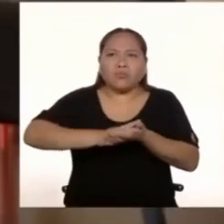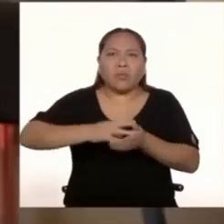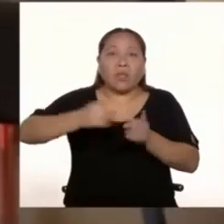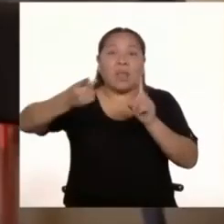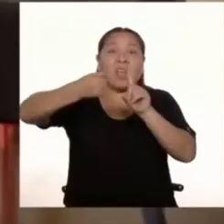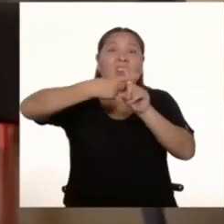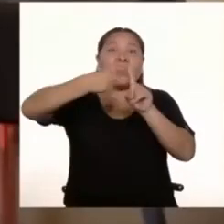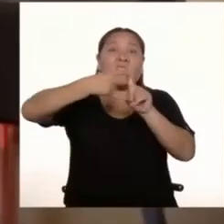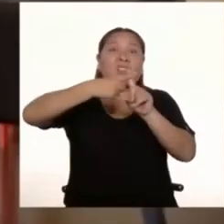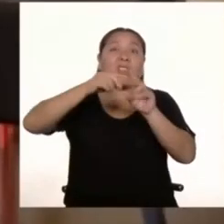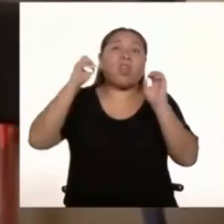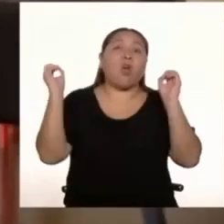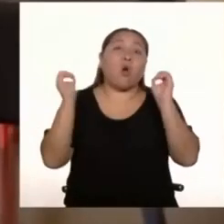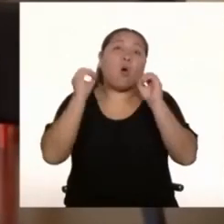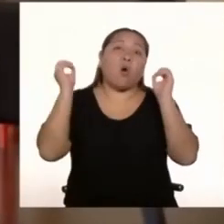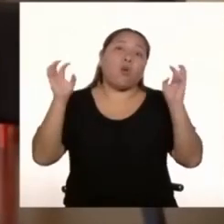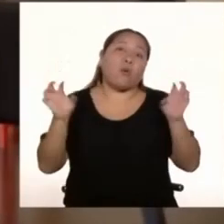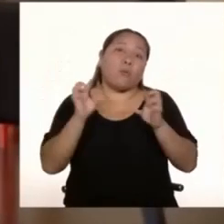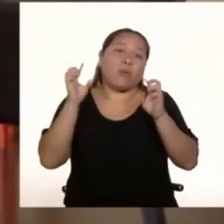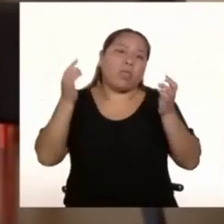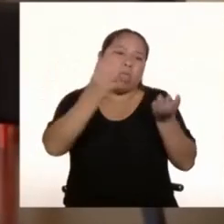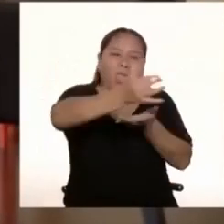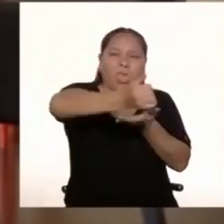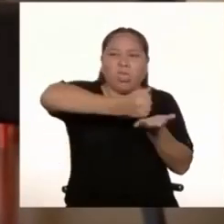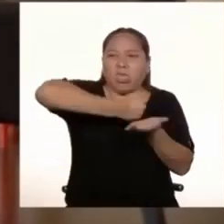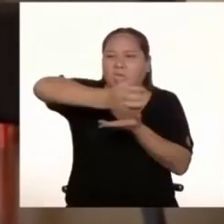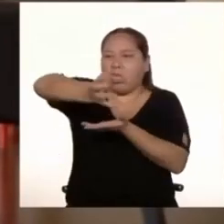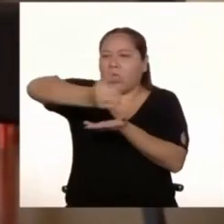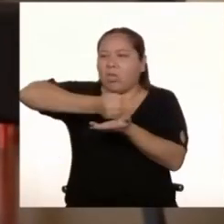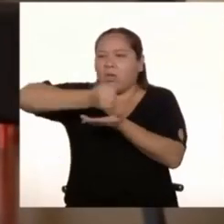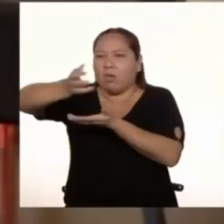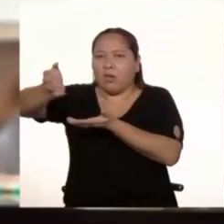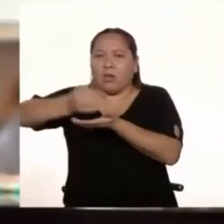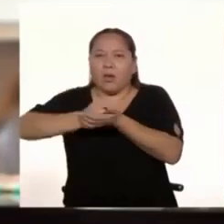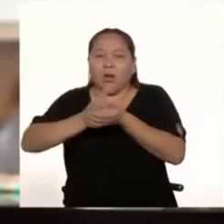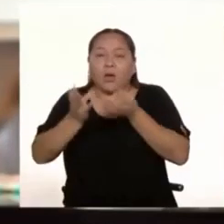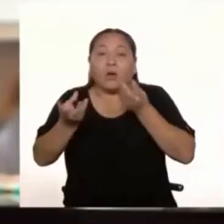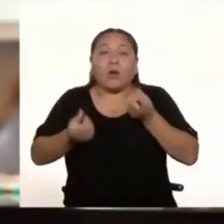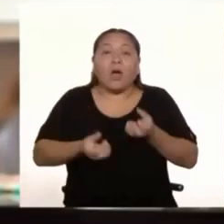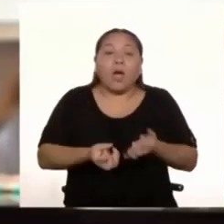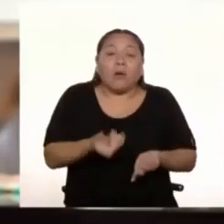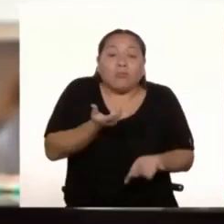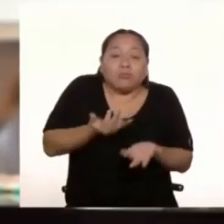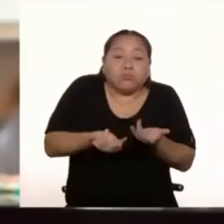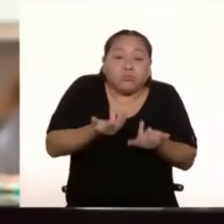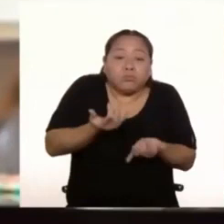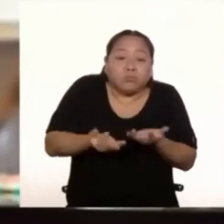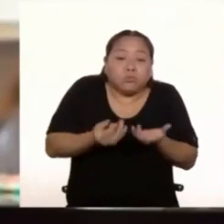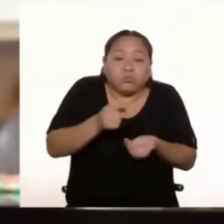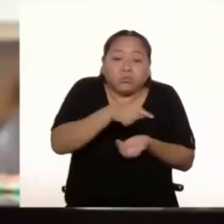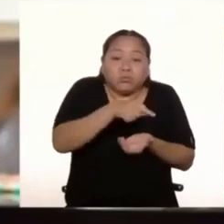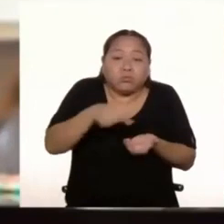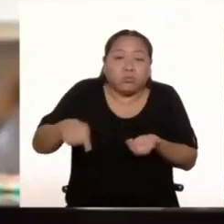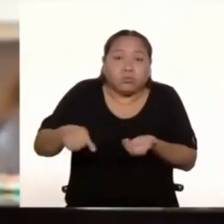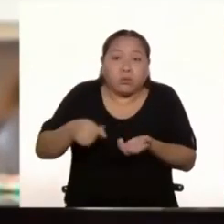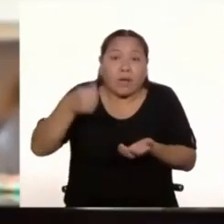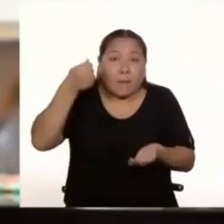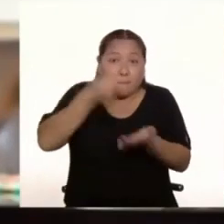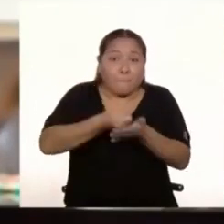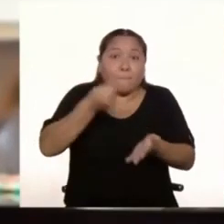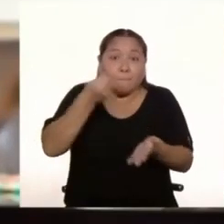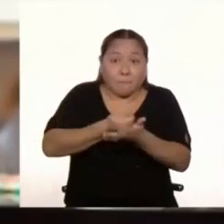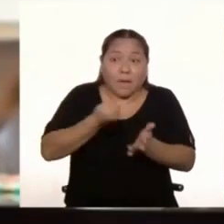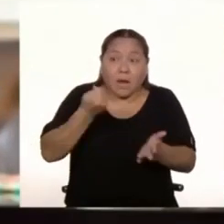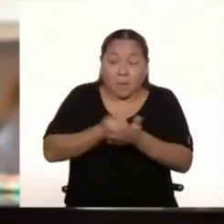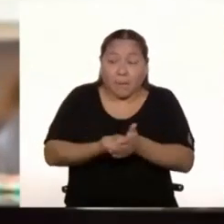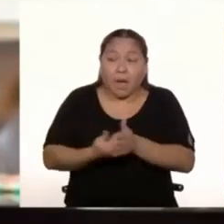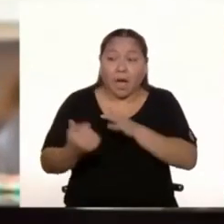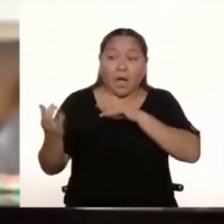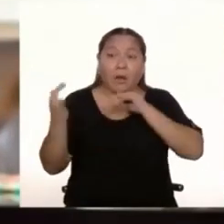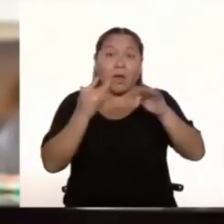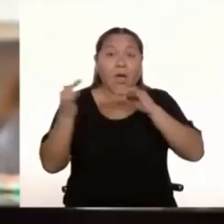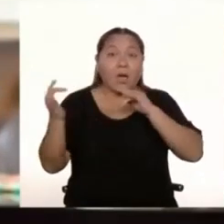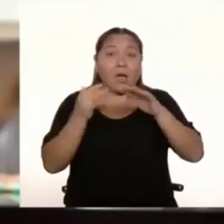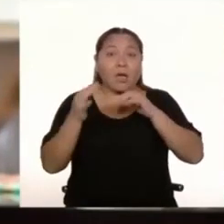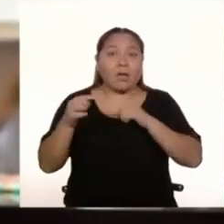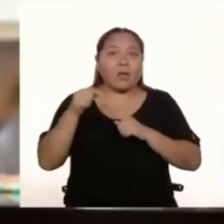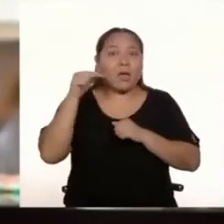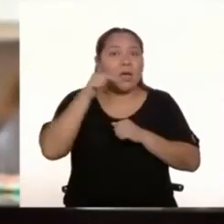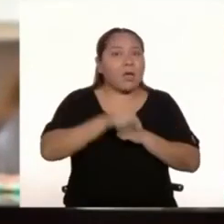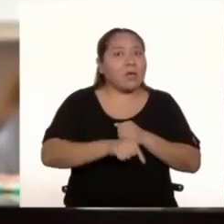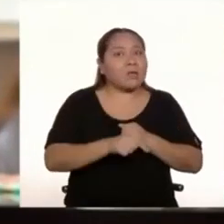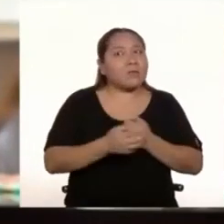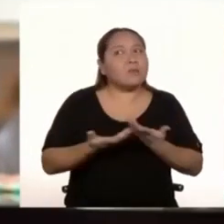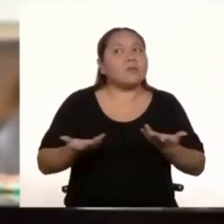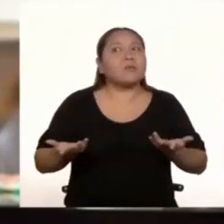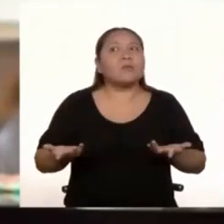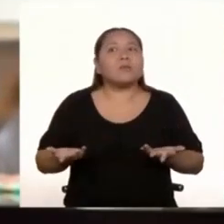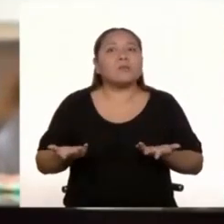crucifijos de oro, de plata, todo eso se va a fundir para poder, digamos, solventar la guerra, ¿no? Entonces todo eso hay que